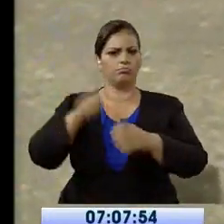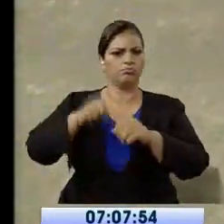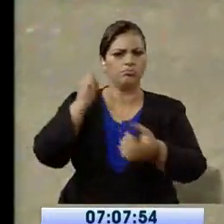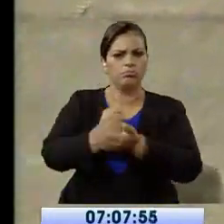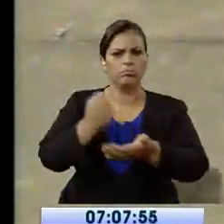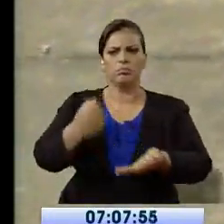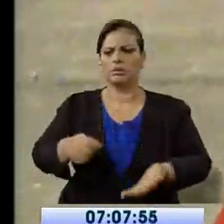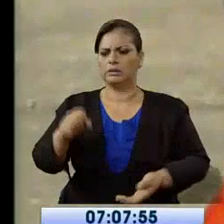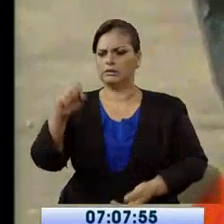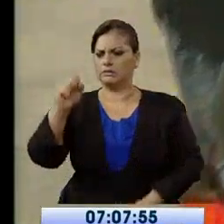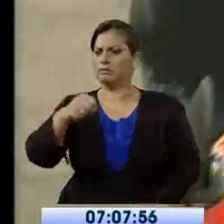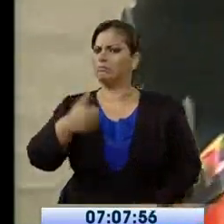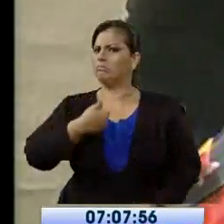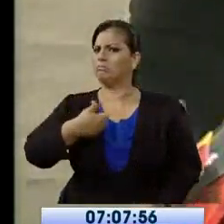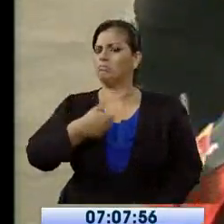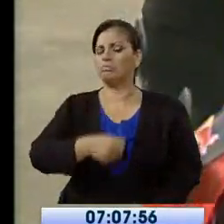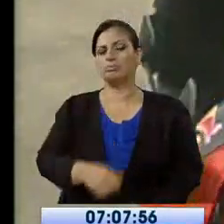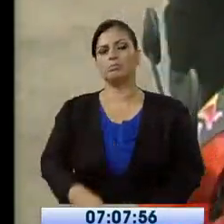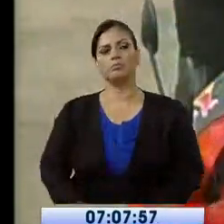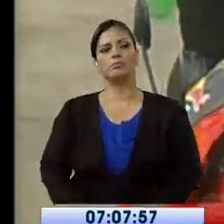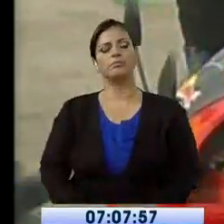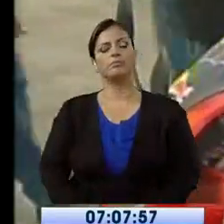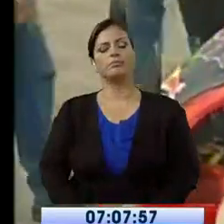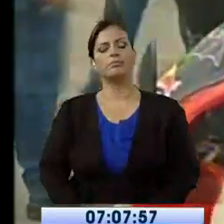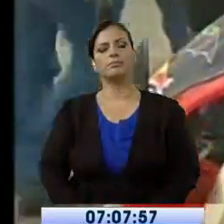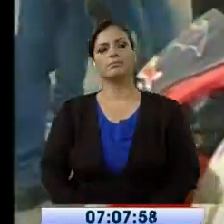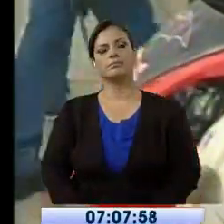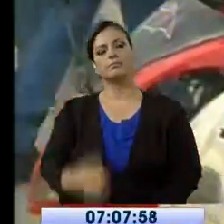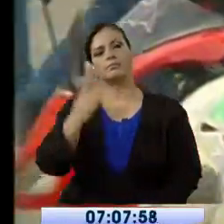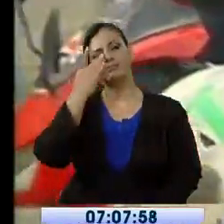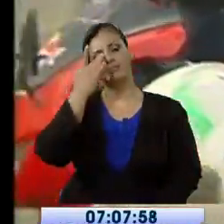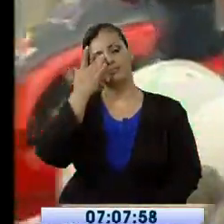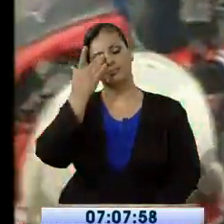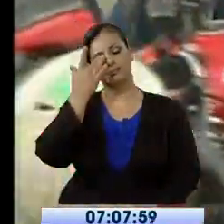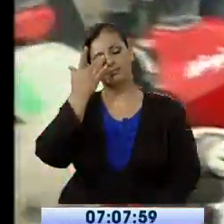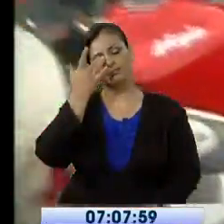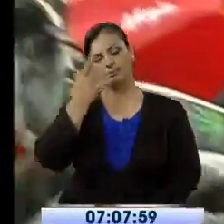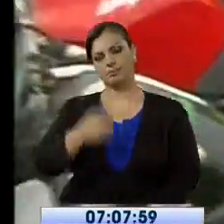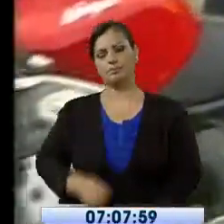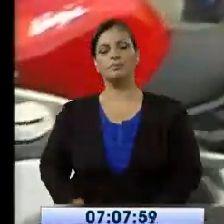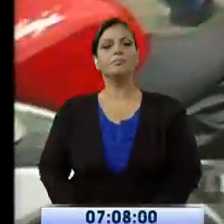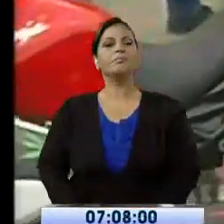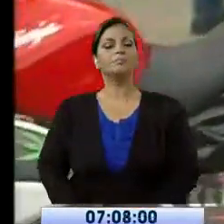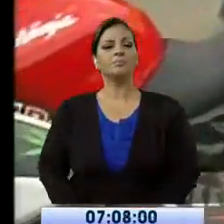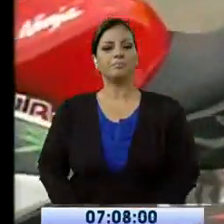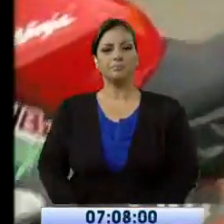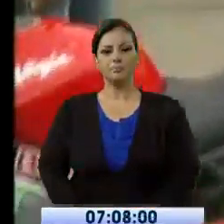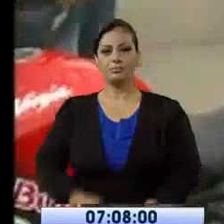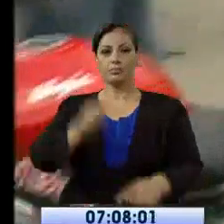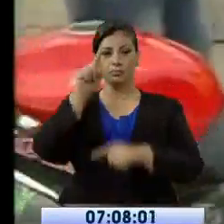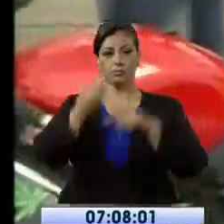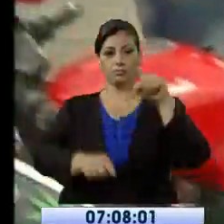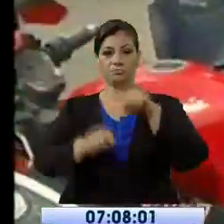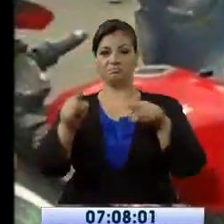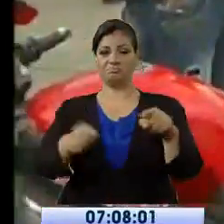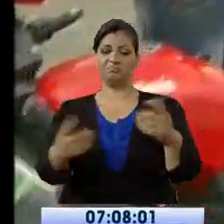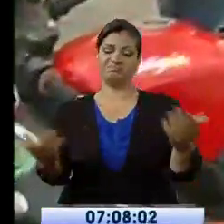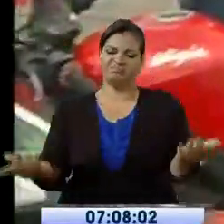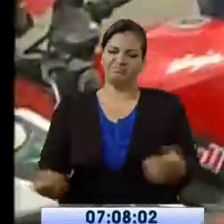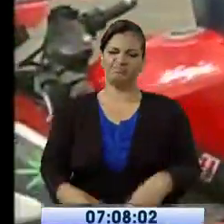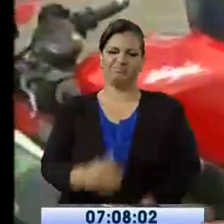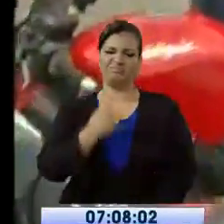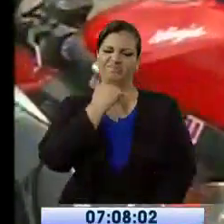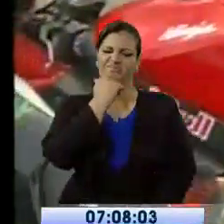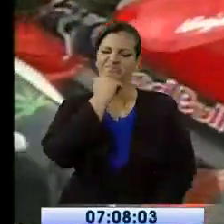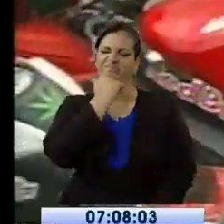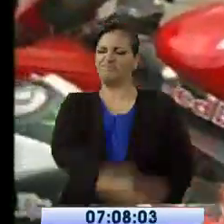matrícula y sin retrovisores. Bueno, hasta cierto punto se podría decir que es negligencia de los dueños de cada vehículo que no cumplen con ciertos requisitos que